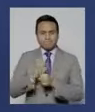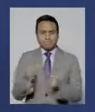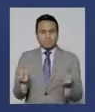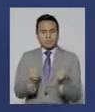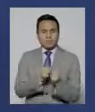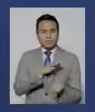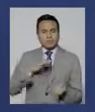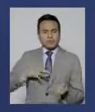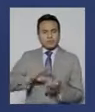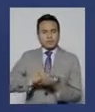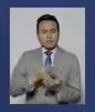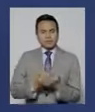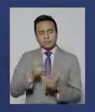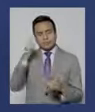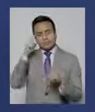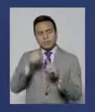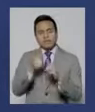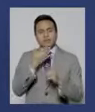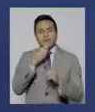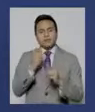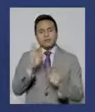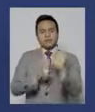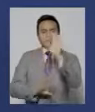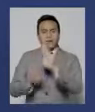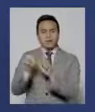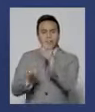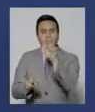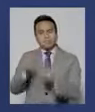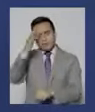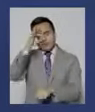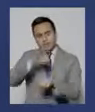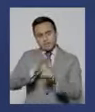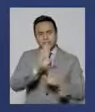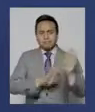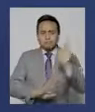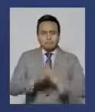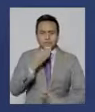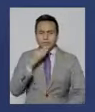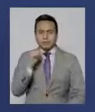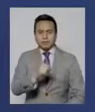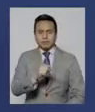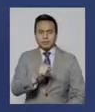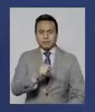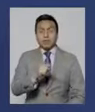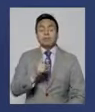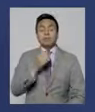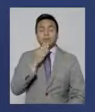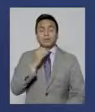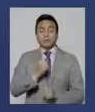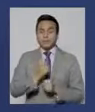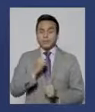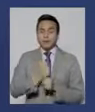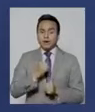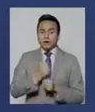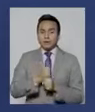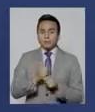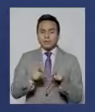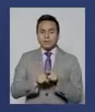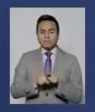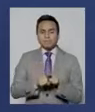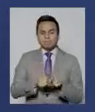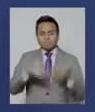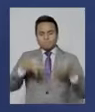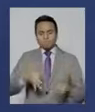MINSAL con la idea de dar el mejor cuidado a nuestros pacientes, con la idea de que el trabajo sea